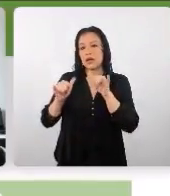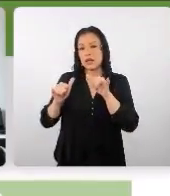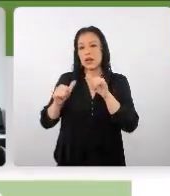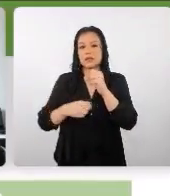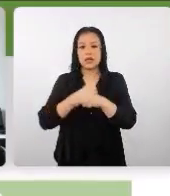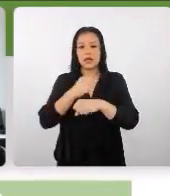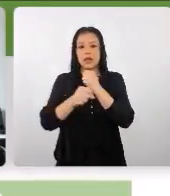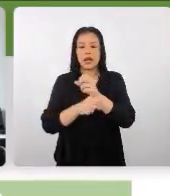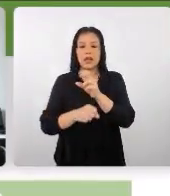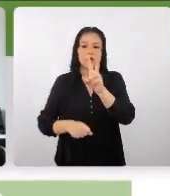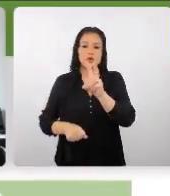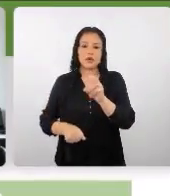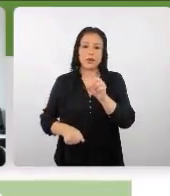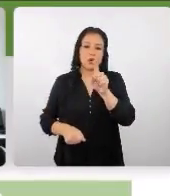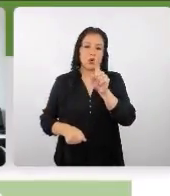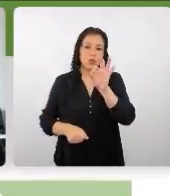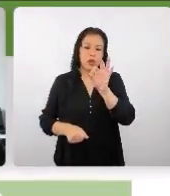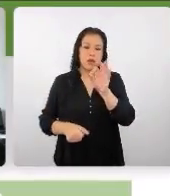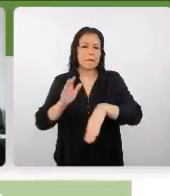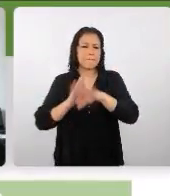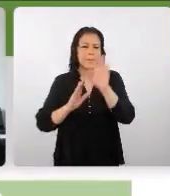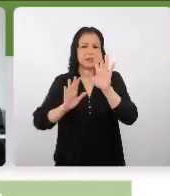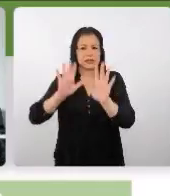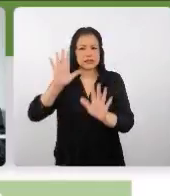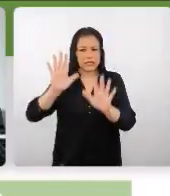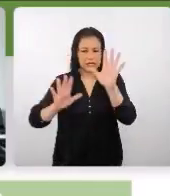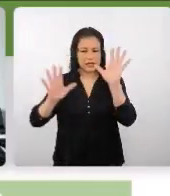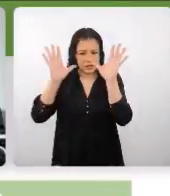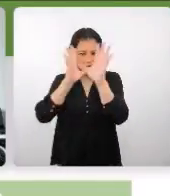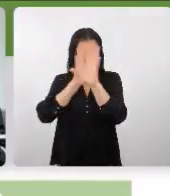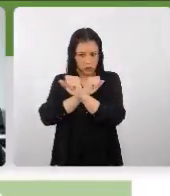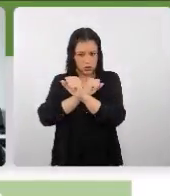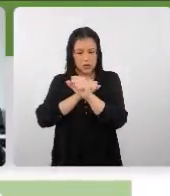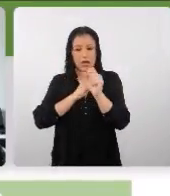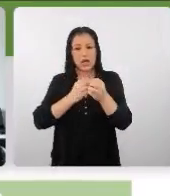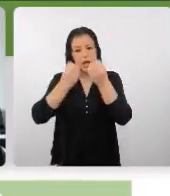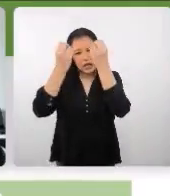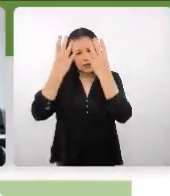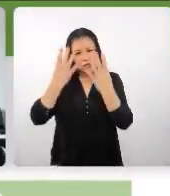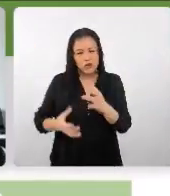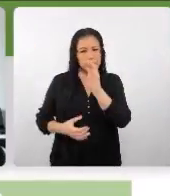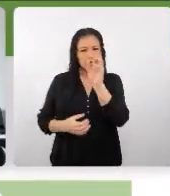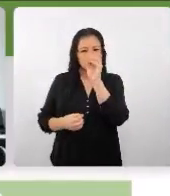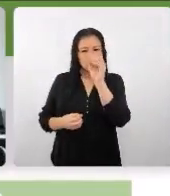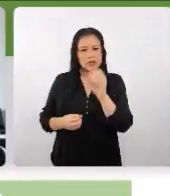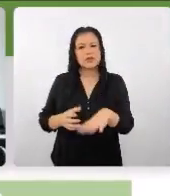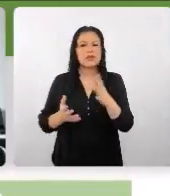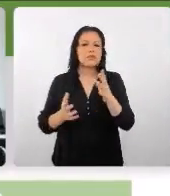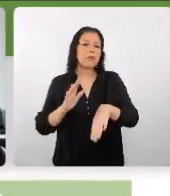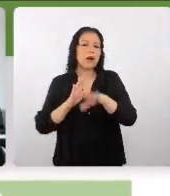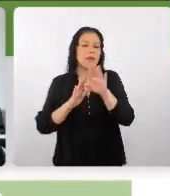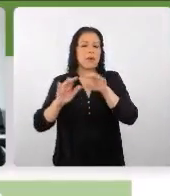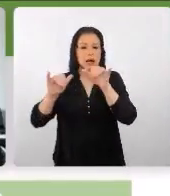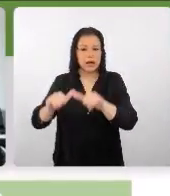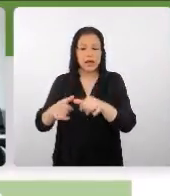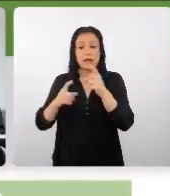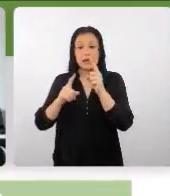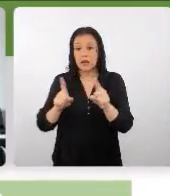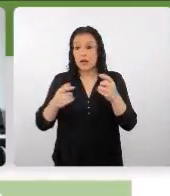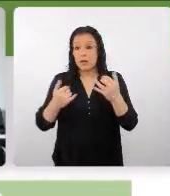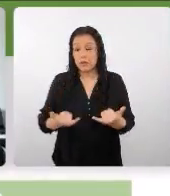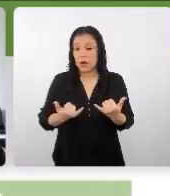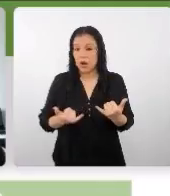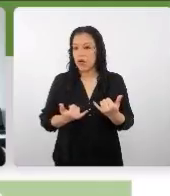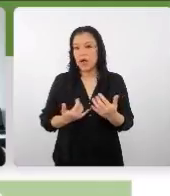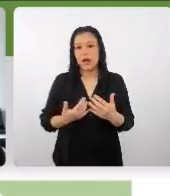2019 más de 15 noches. Los viajes largos generalmente implican una mayor permanencia. Sin embargo, ahora